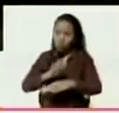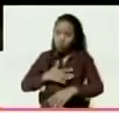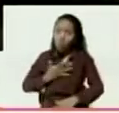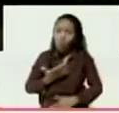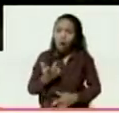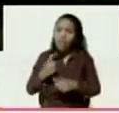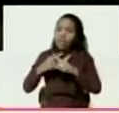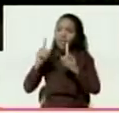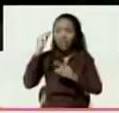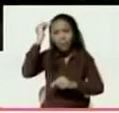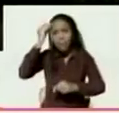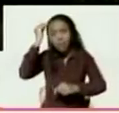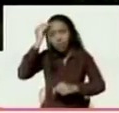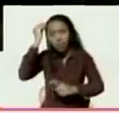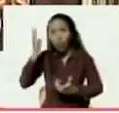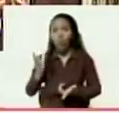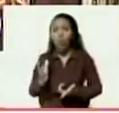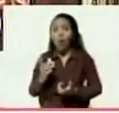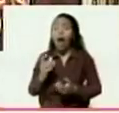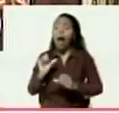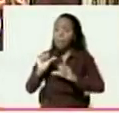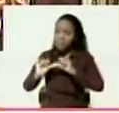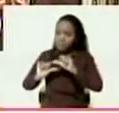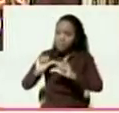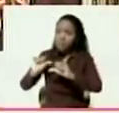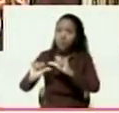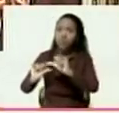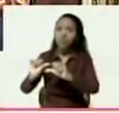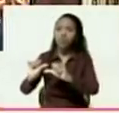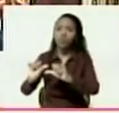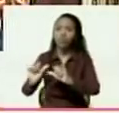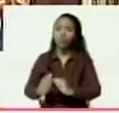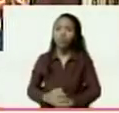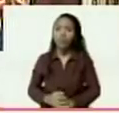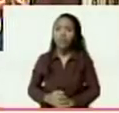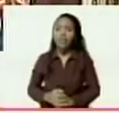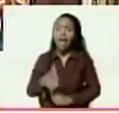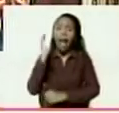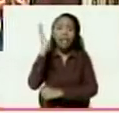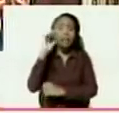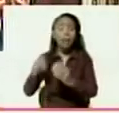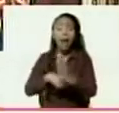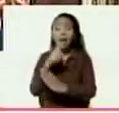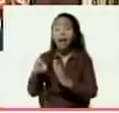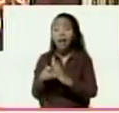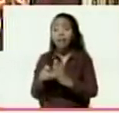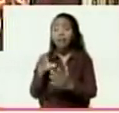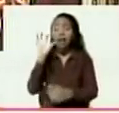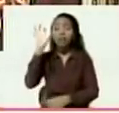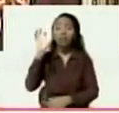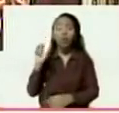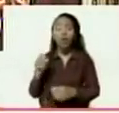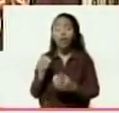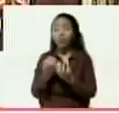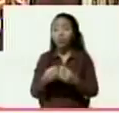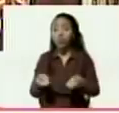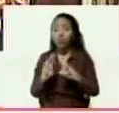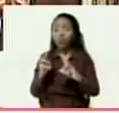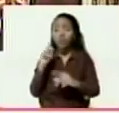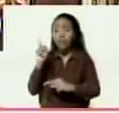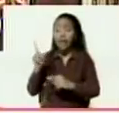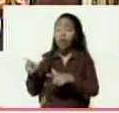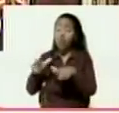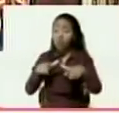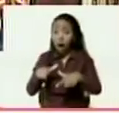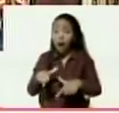diferencias. Hay que procesarlas. En la Asamblea General de Naciones Unidas, un buen espacio para procesar las